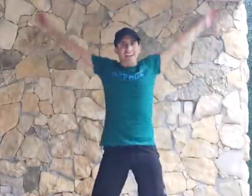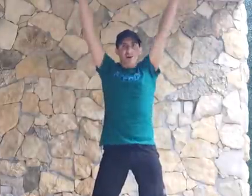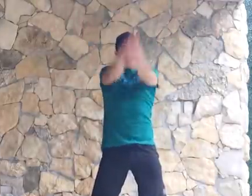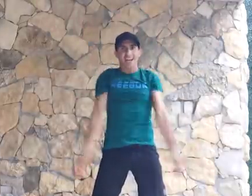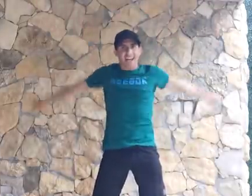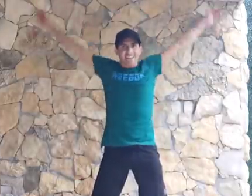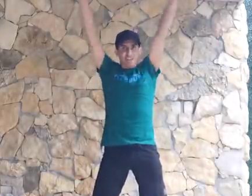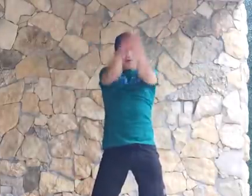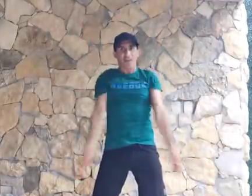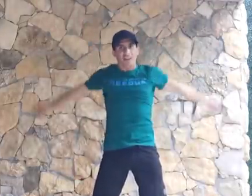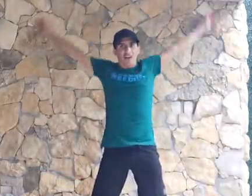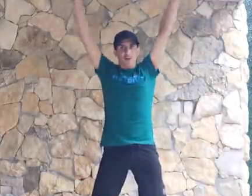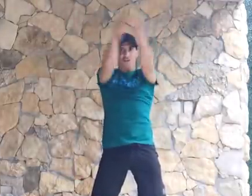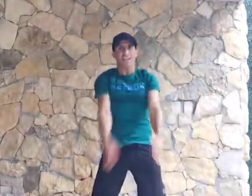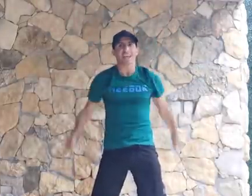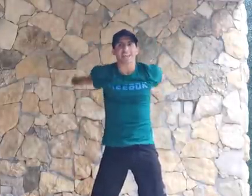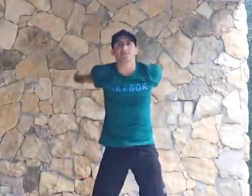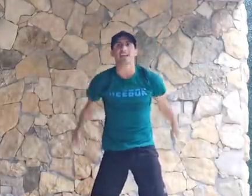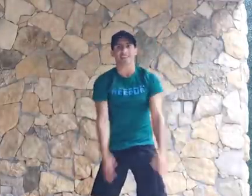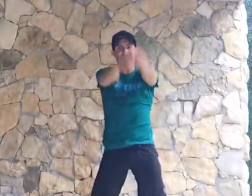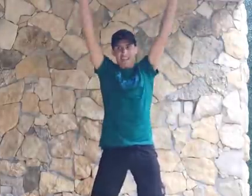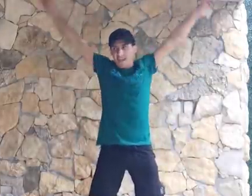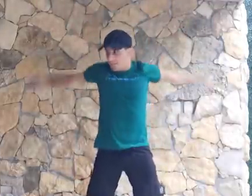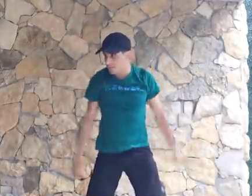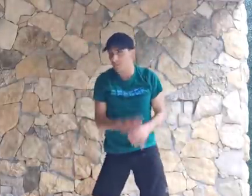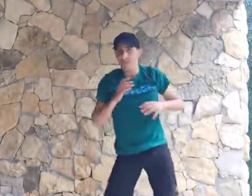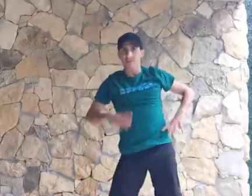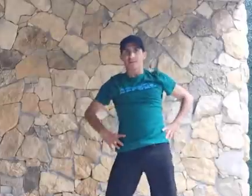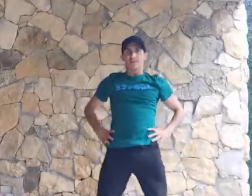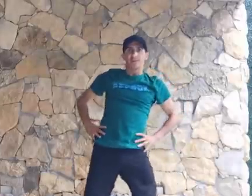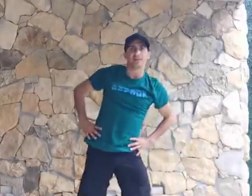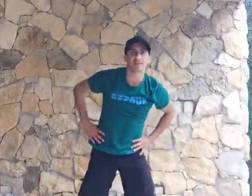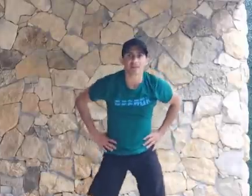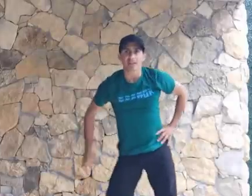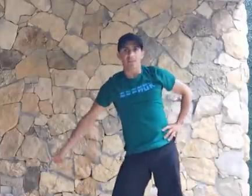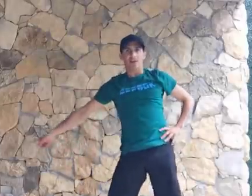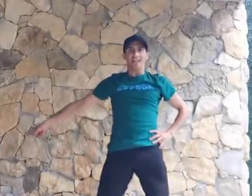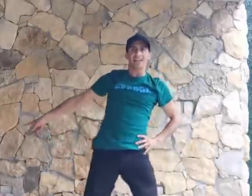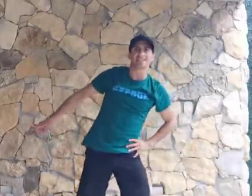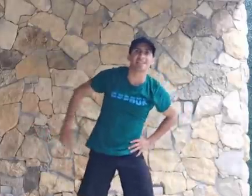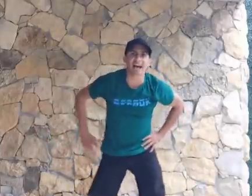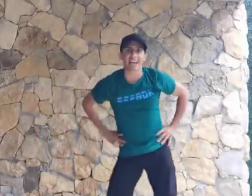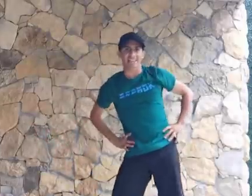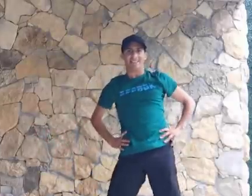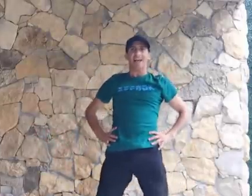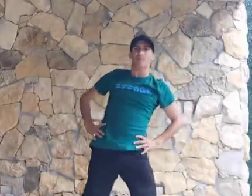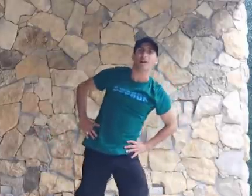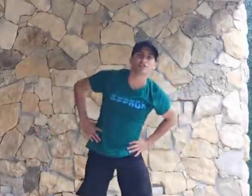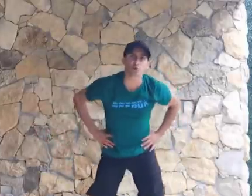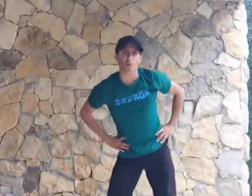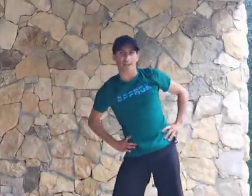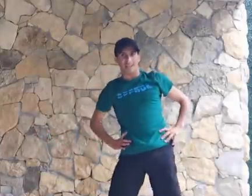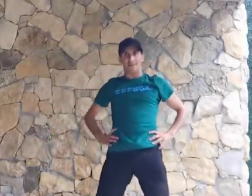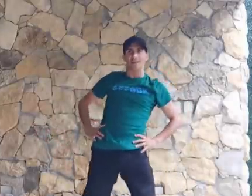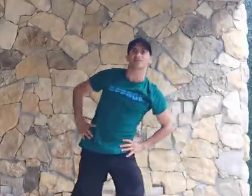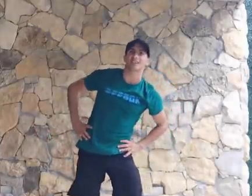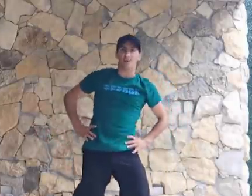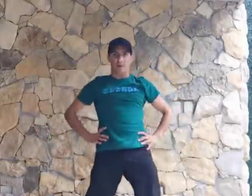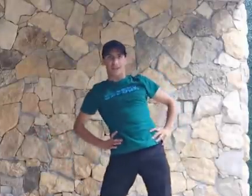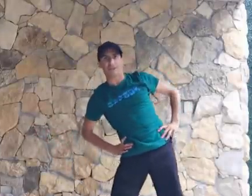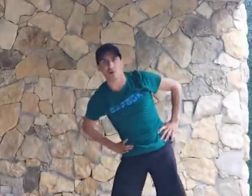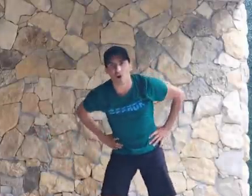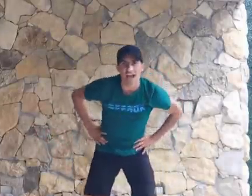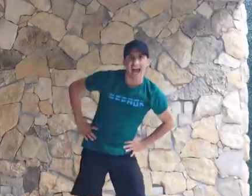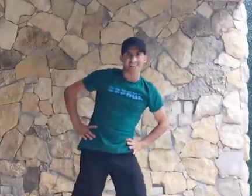Acaba de pasar Lorena, si todavía no la conocen, es mi gatita. Y por ahí en la esquina está el buen Chubi, que también nos